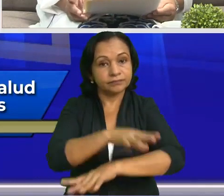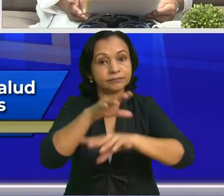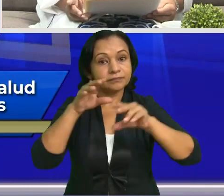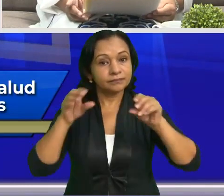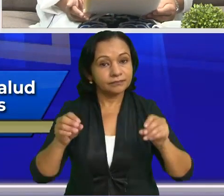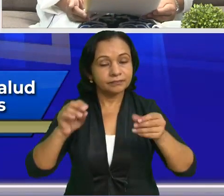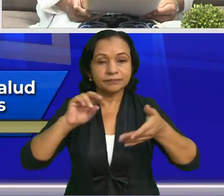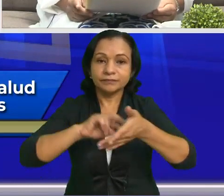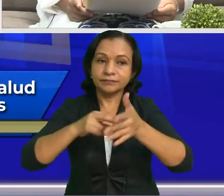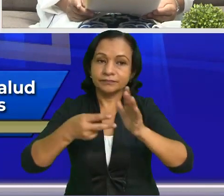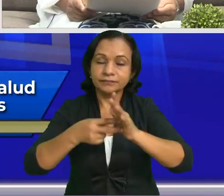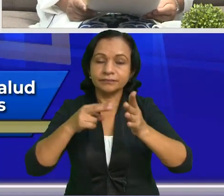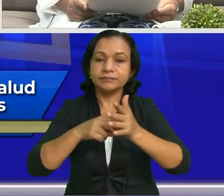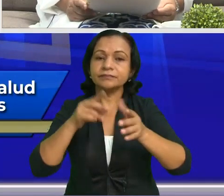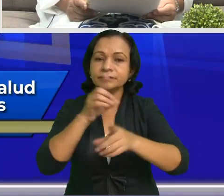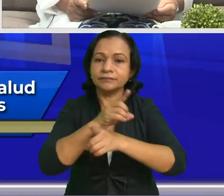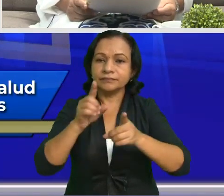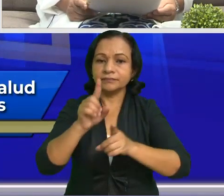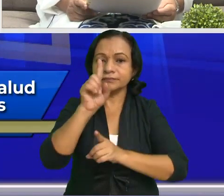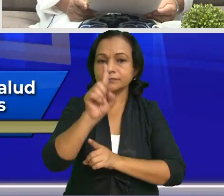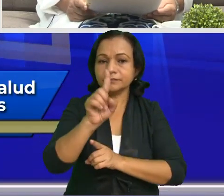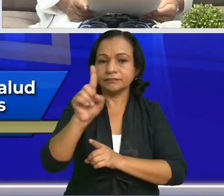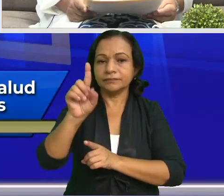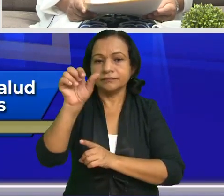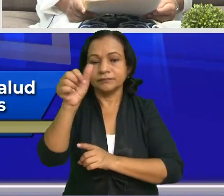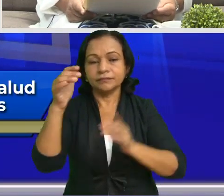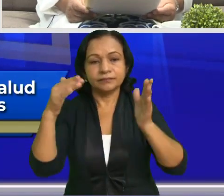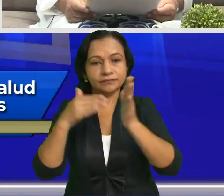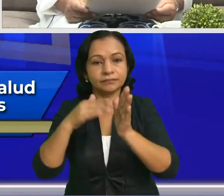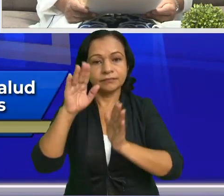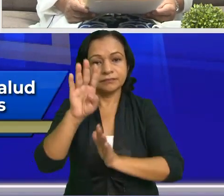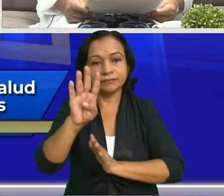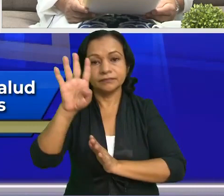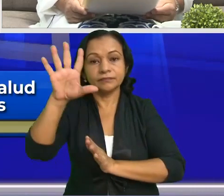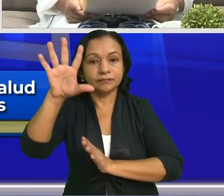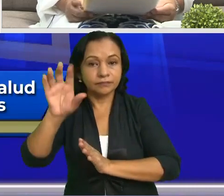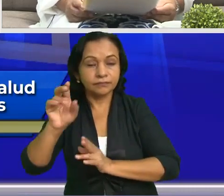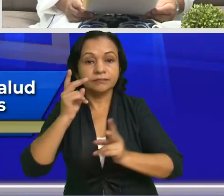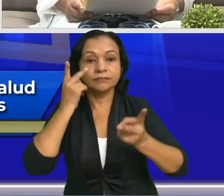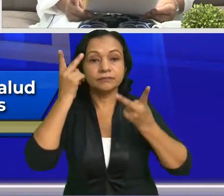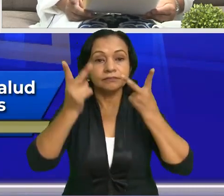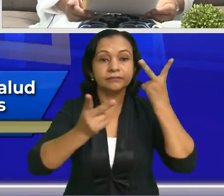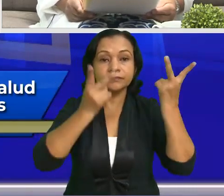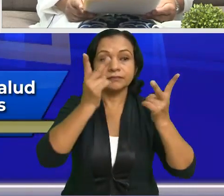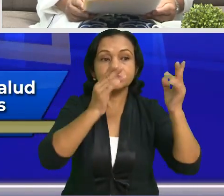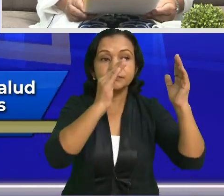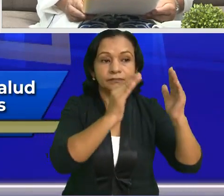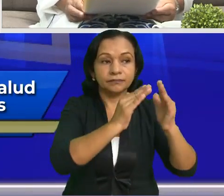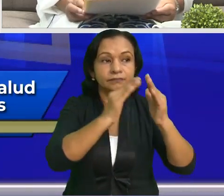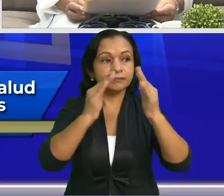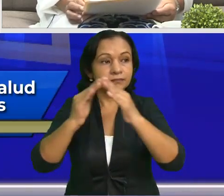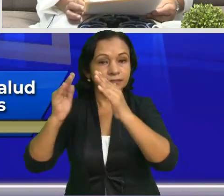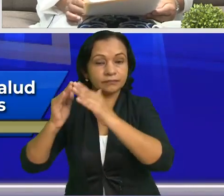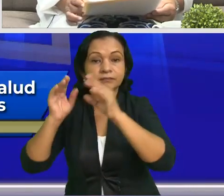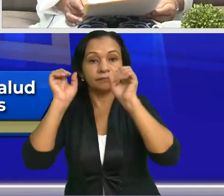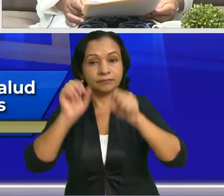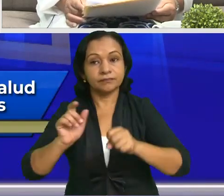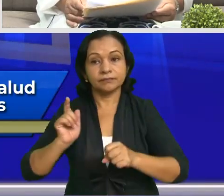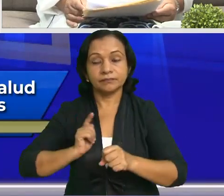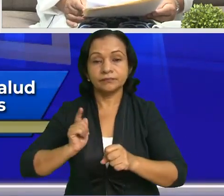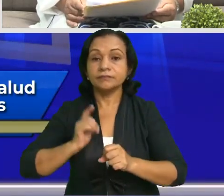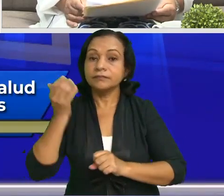eso significa que hemos garantizado 116 mil 450 visitas casa a casa con el objetivo de prevenir las